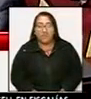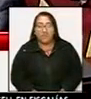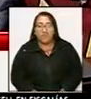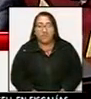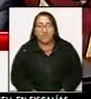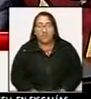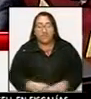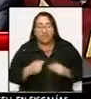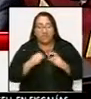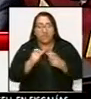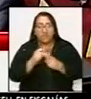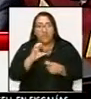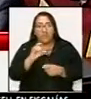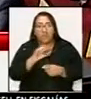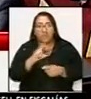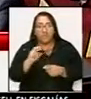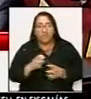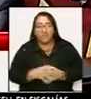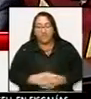Puede continuar, congresista Curro.